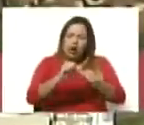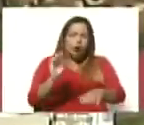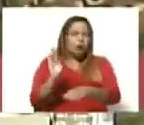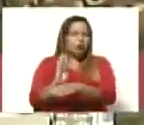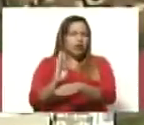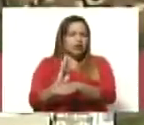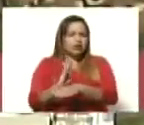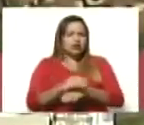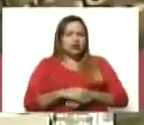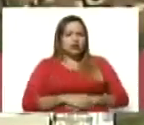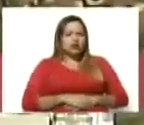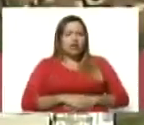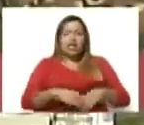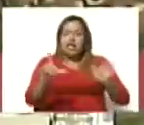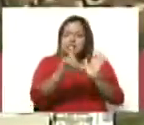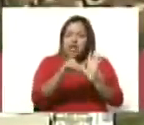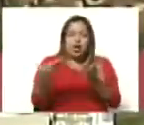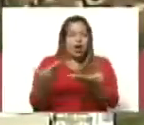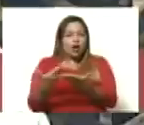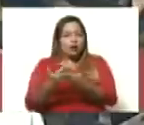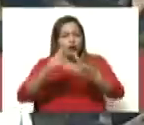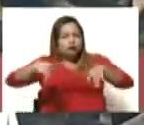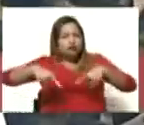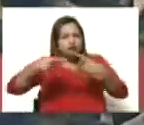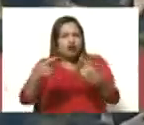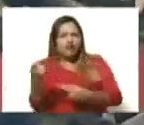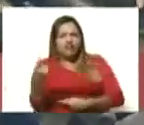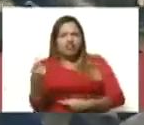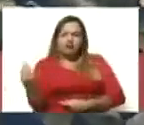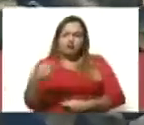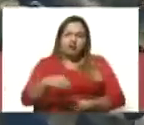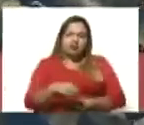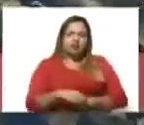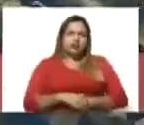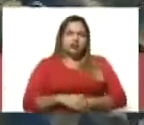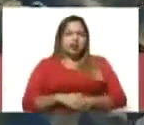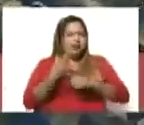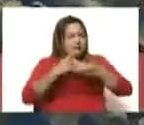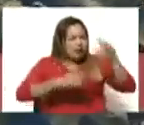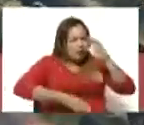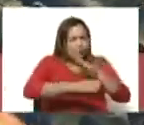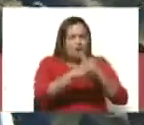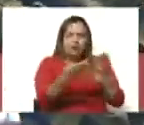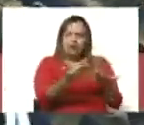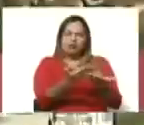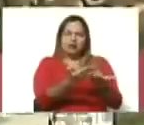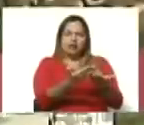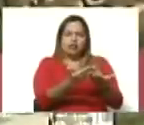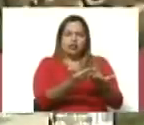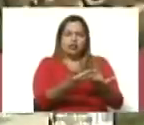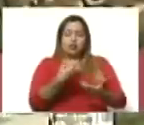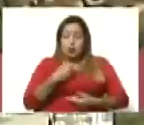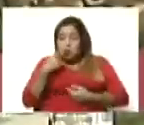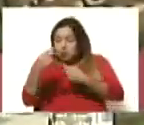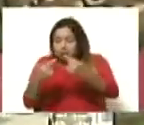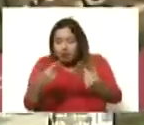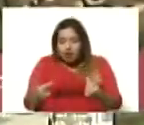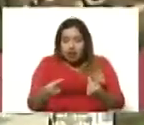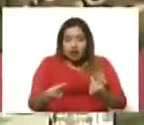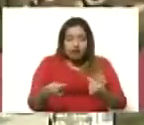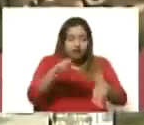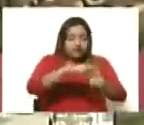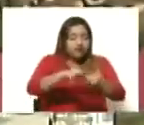pues, liceos, escuelas y recuperando los que faltan todavía. Pero vamos a clase. Así se lo dije a varios muchachos que me